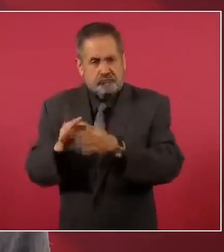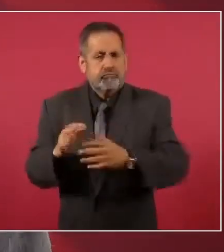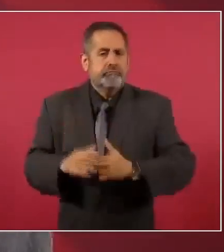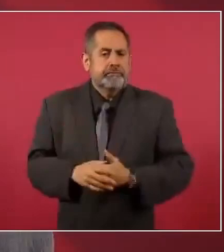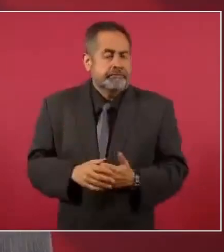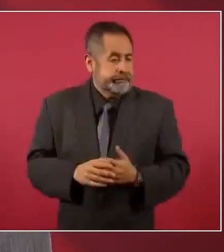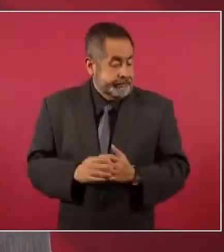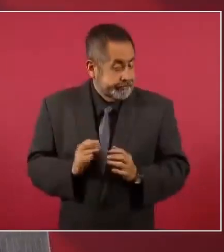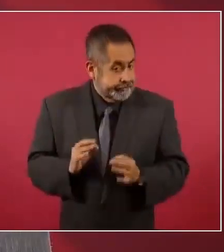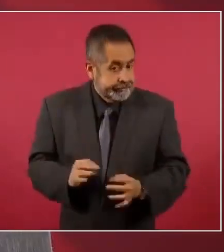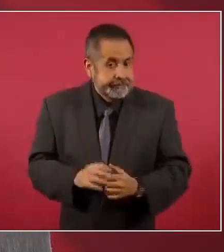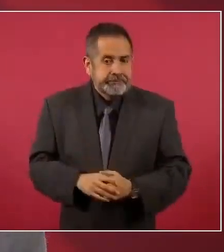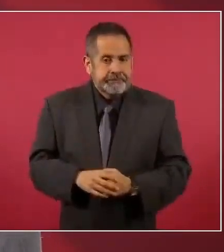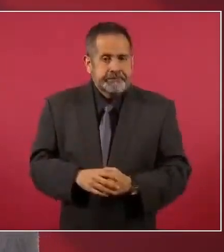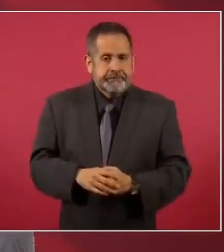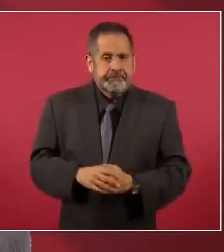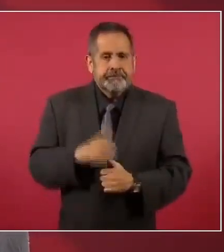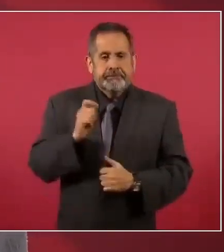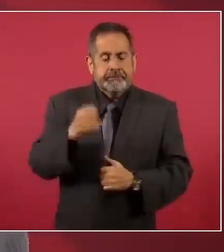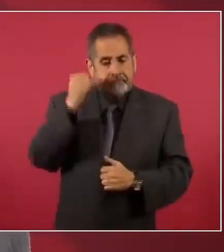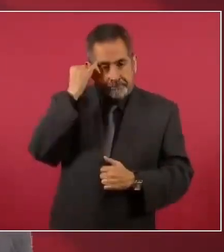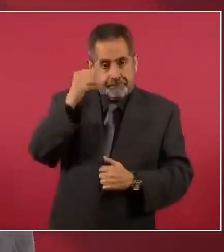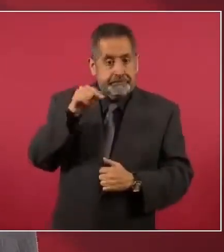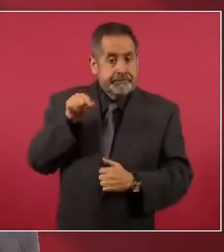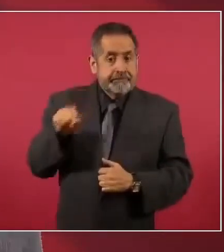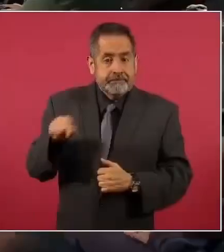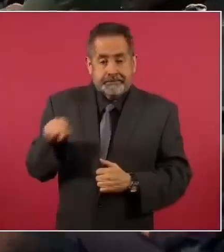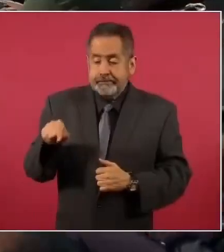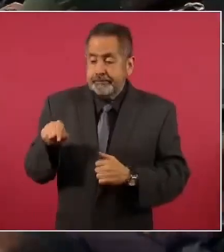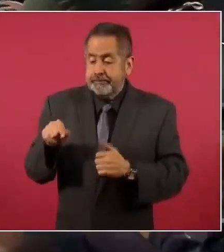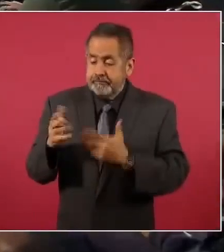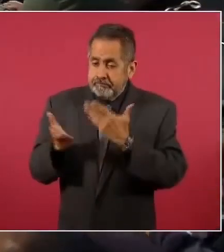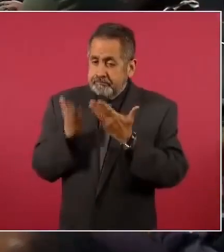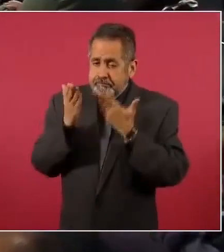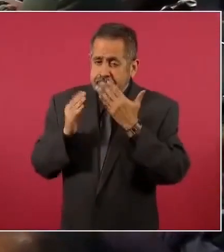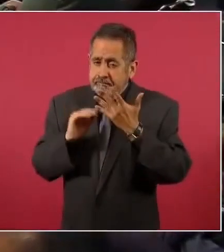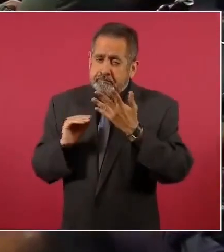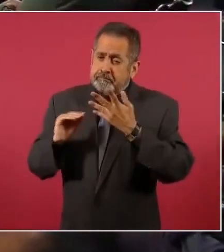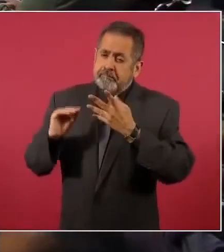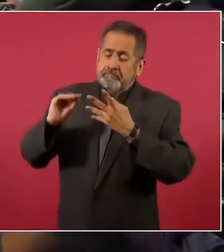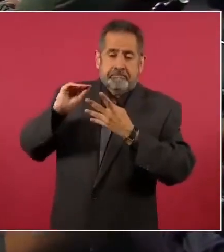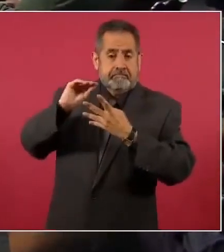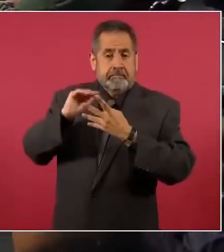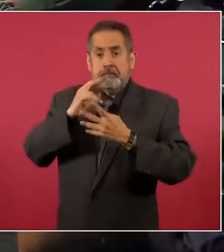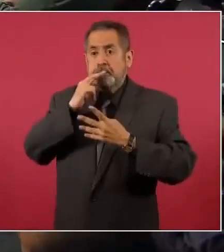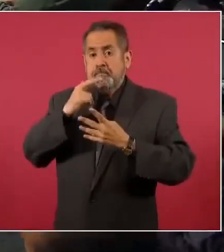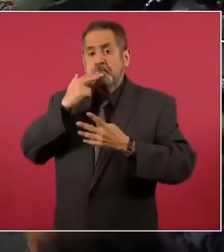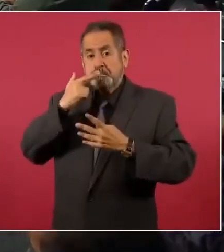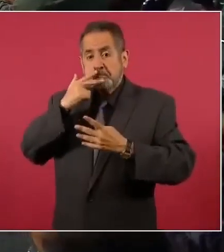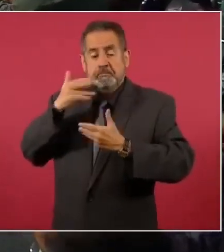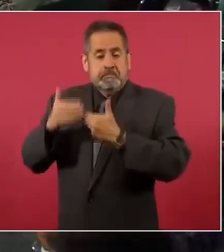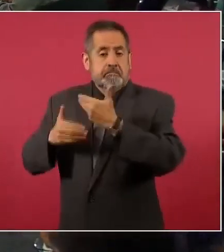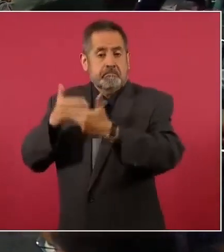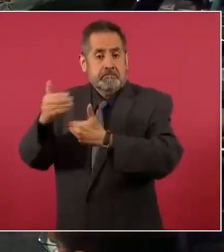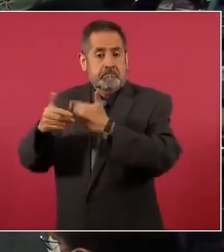Nada más que ese ascenso no tiene por qué ir acompañado